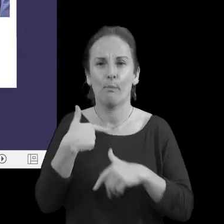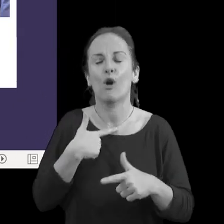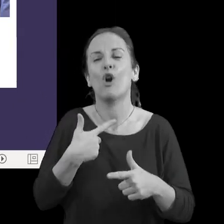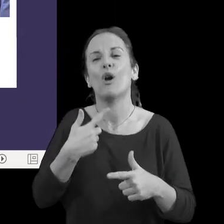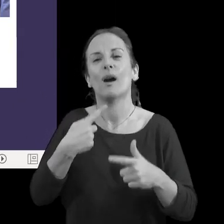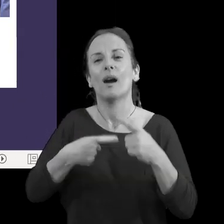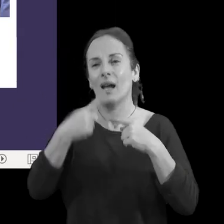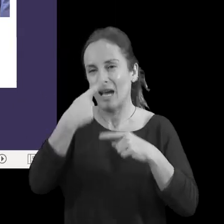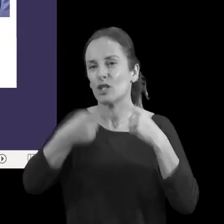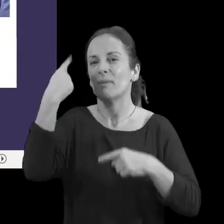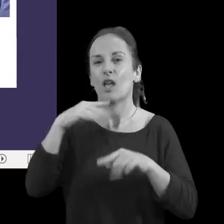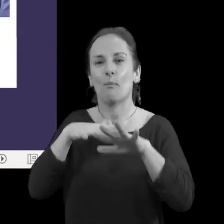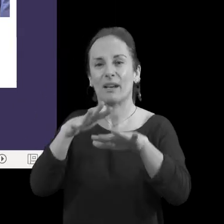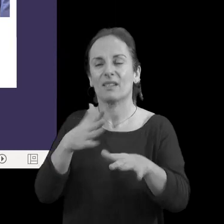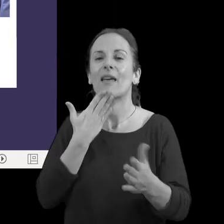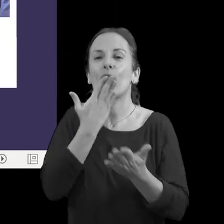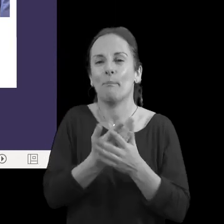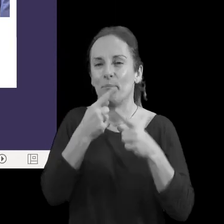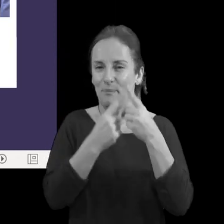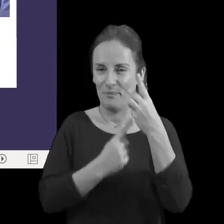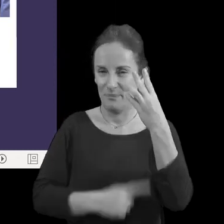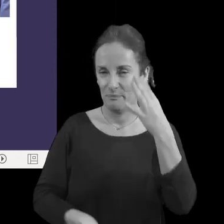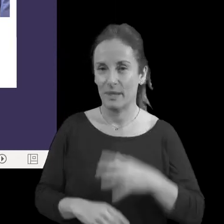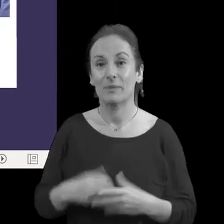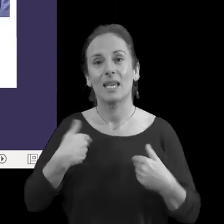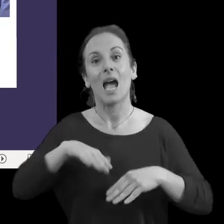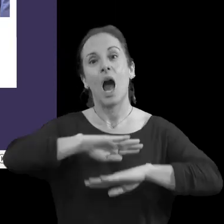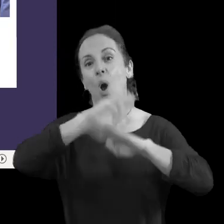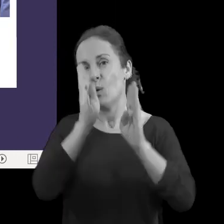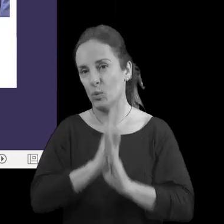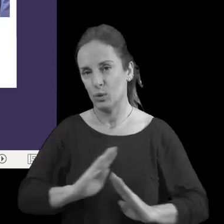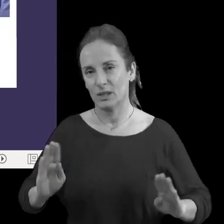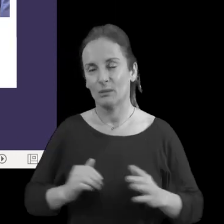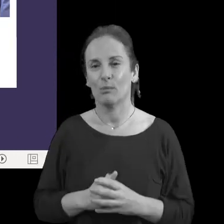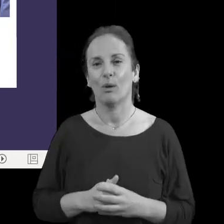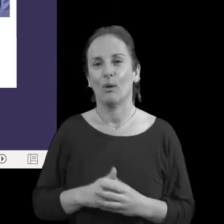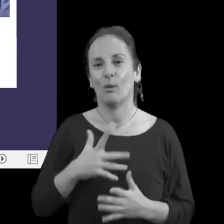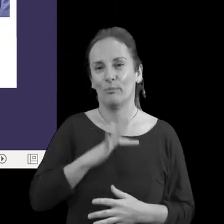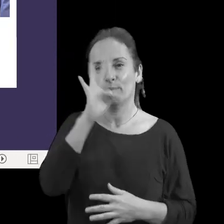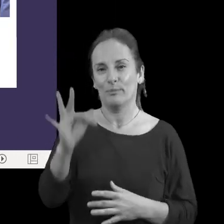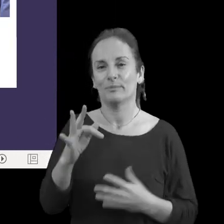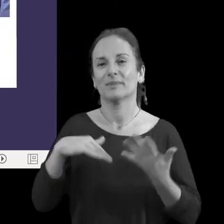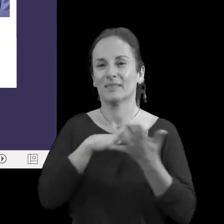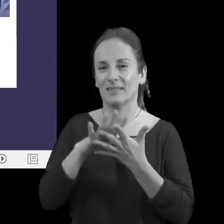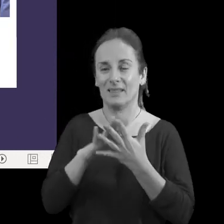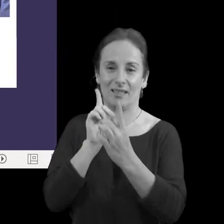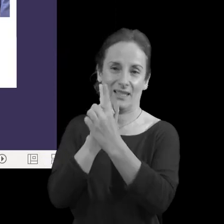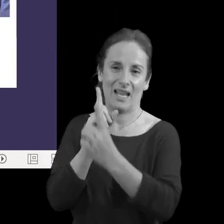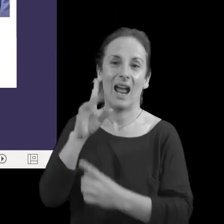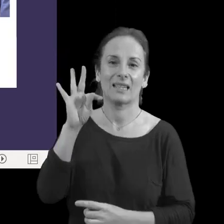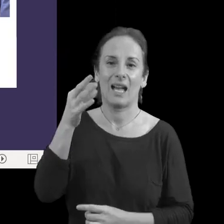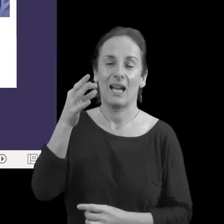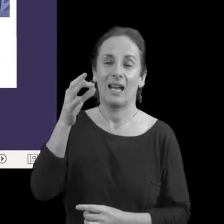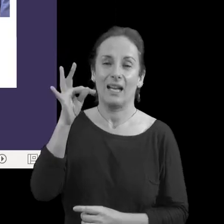las demandas importantes del año pasado, ¿no? Ya para finalizar y pasar a la conversación con Tatiana, pues